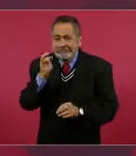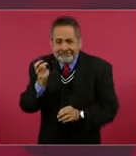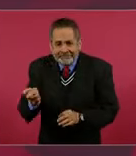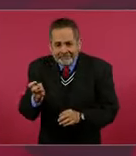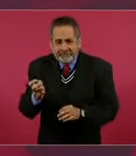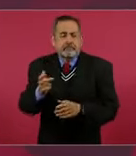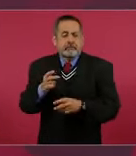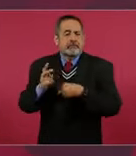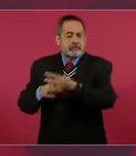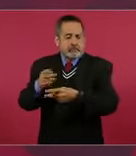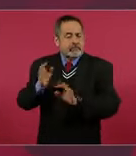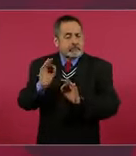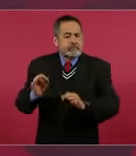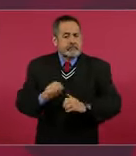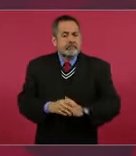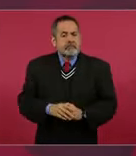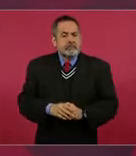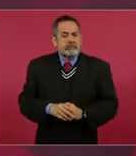que